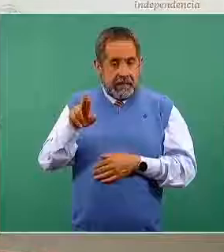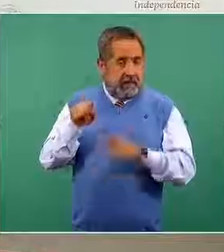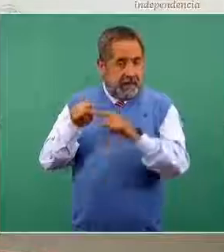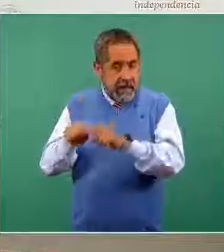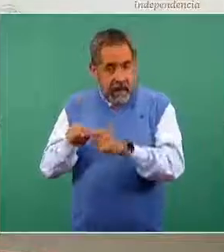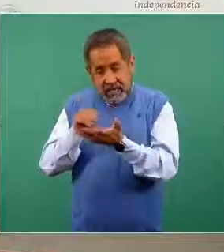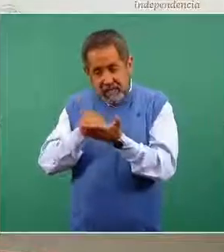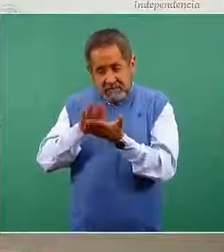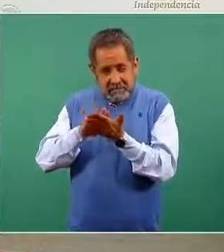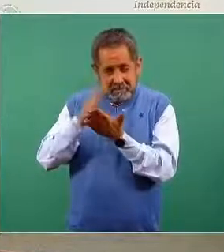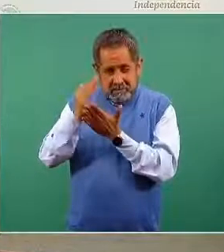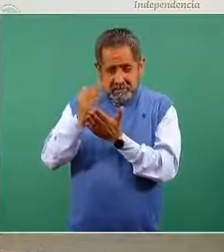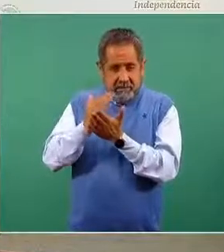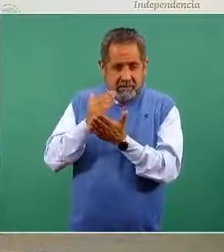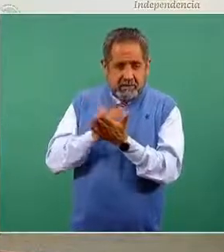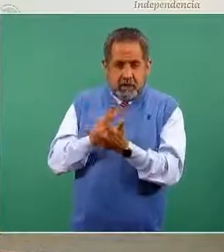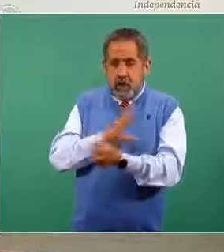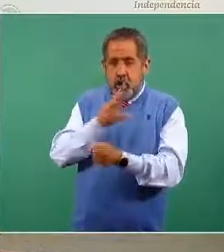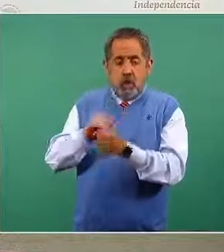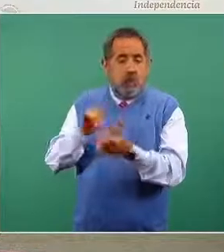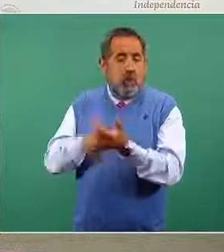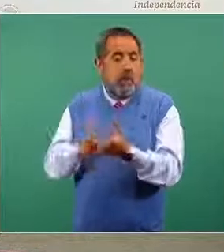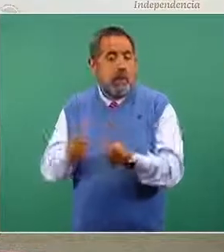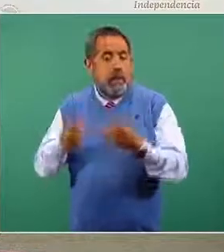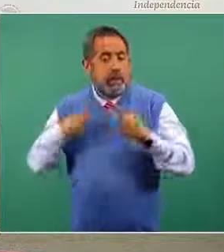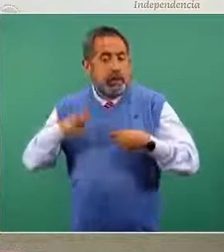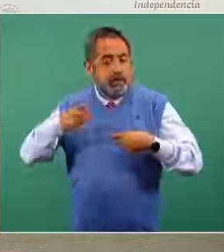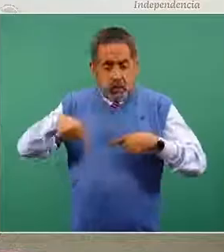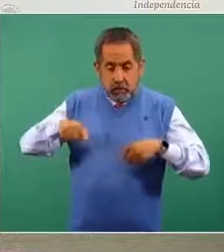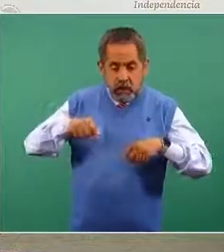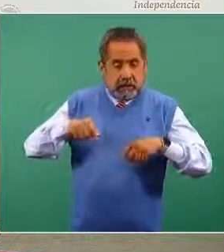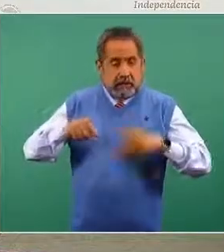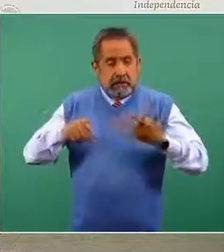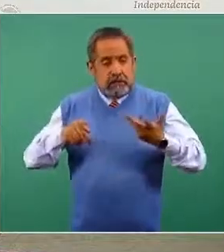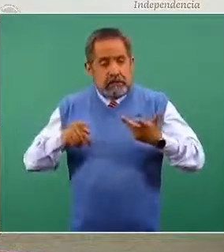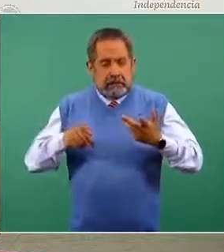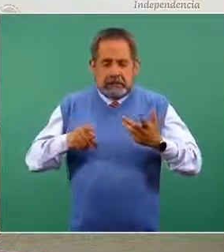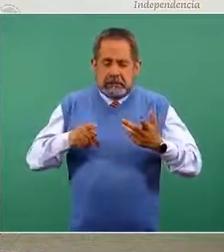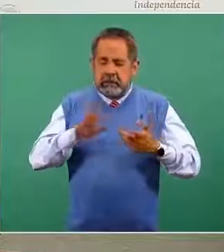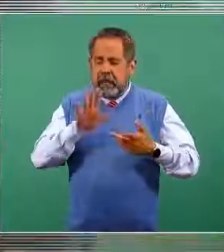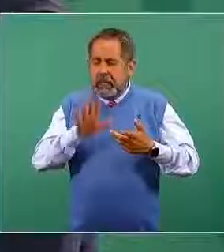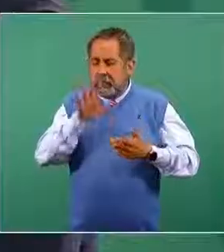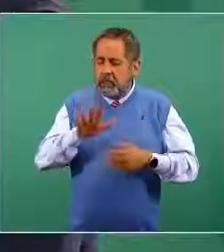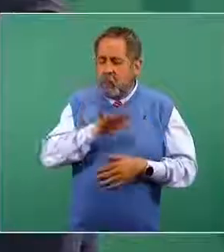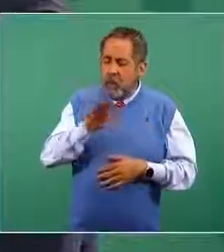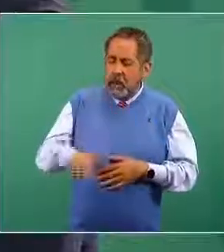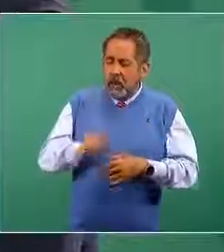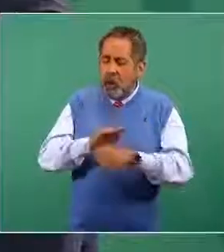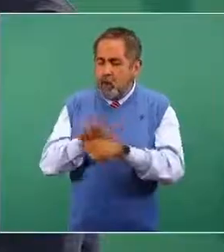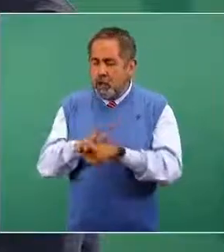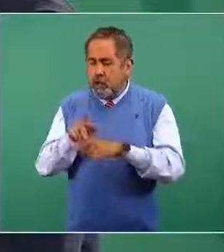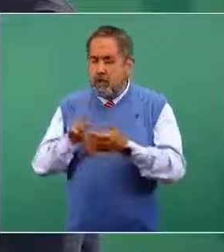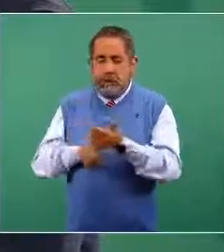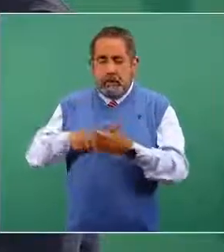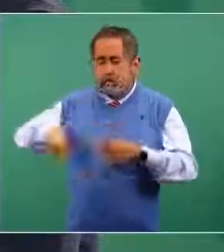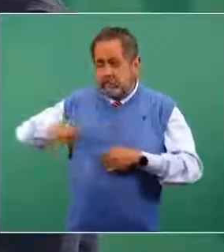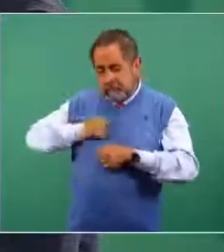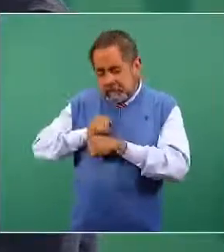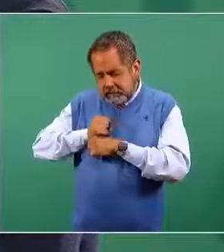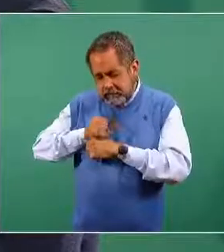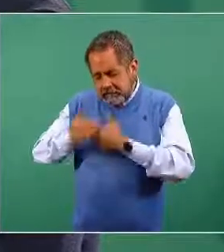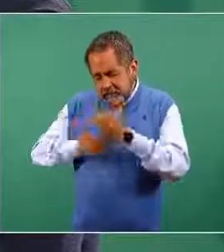están registrando los casos, las personas que desde un principio son sospechosas y que si en el transcurso del